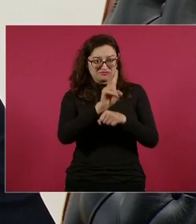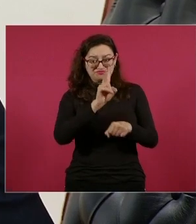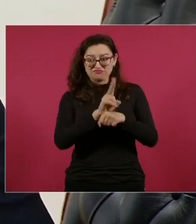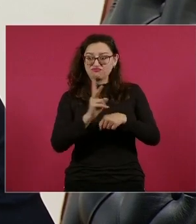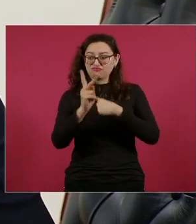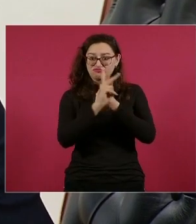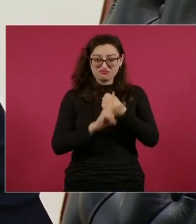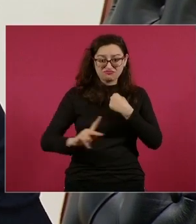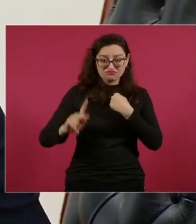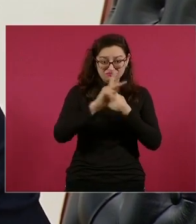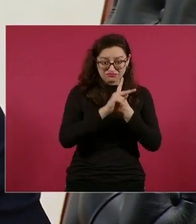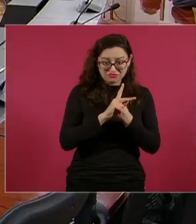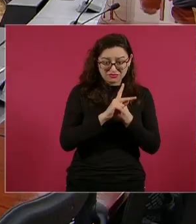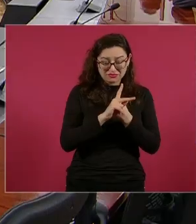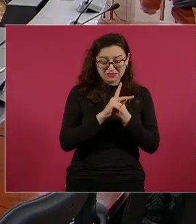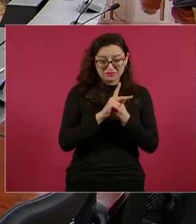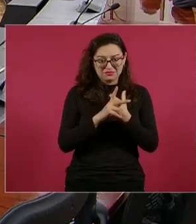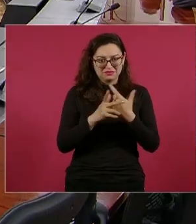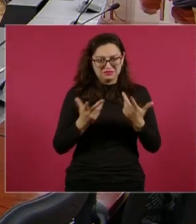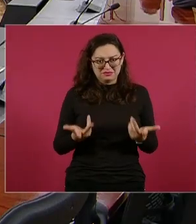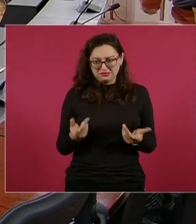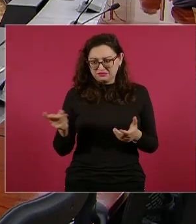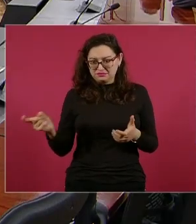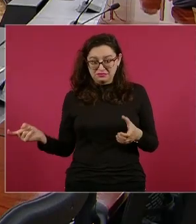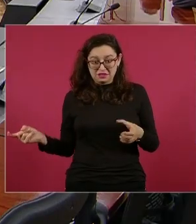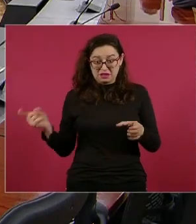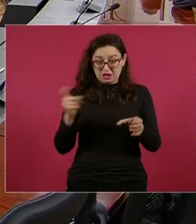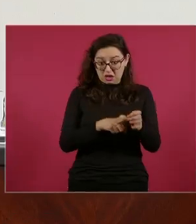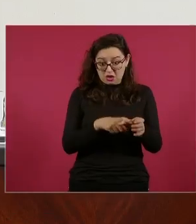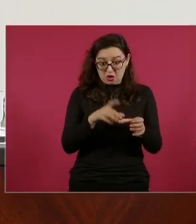no sé si todavía forma parte de la OEA? No,